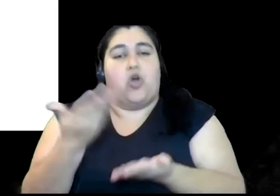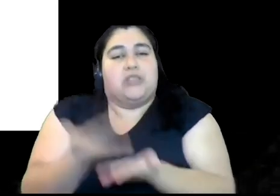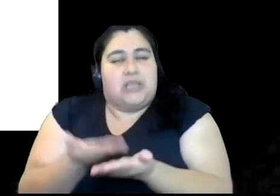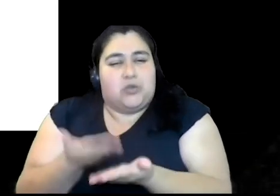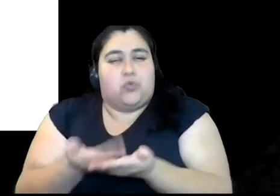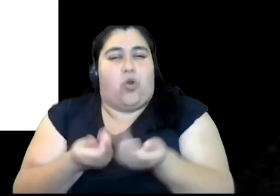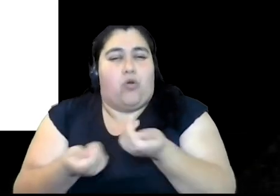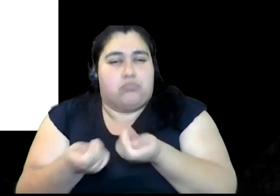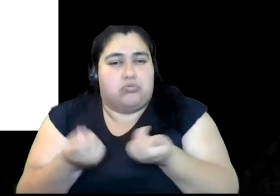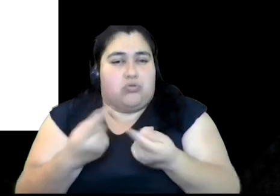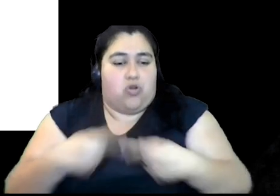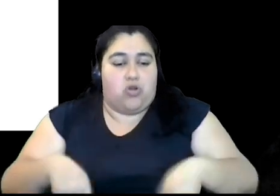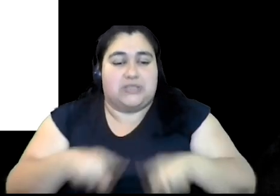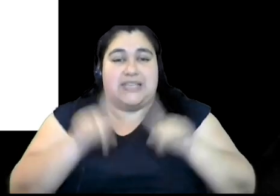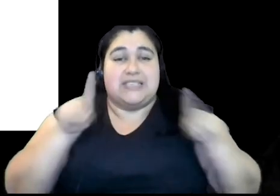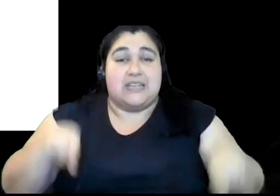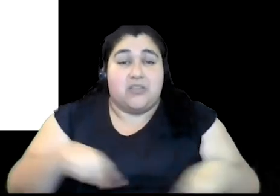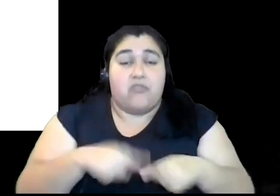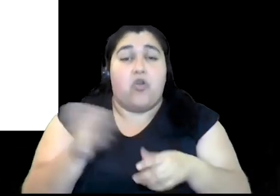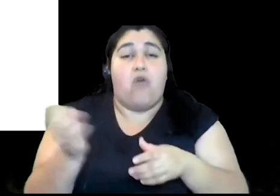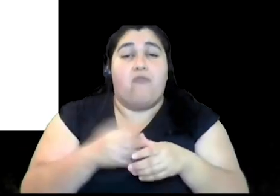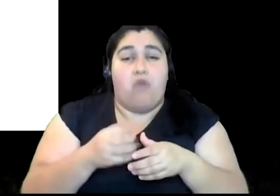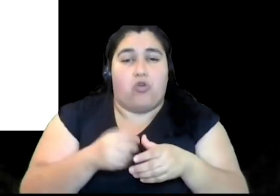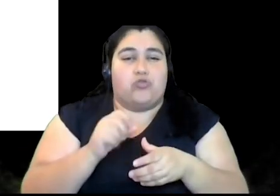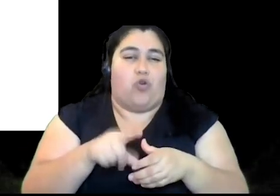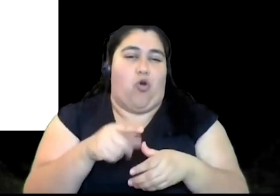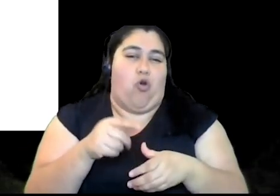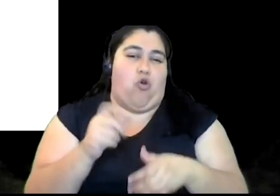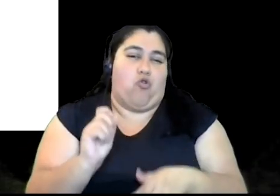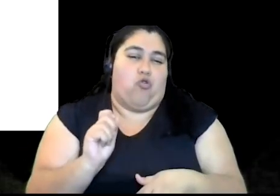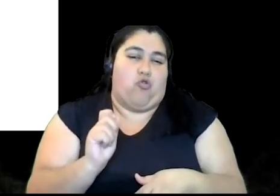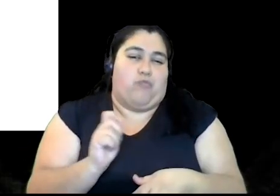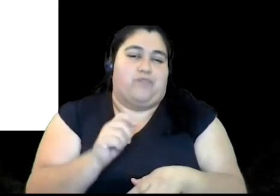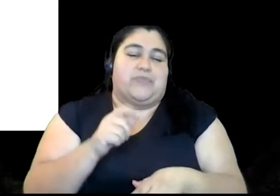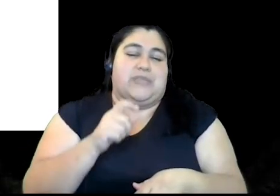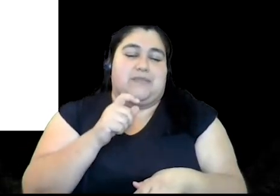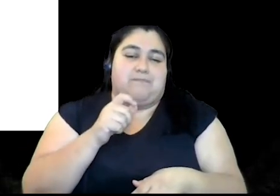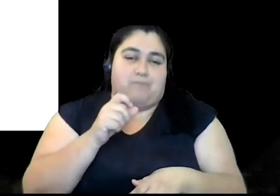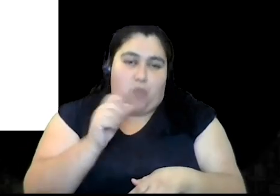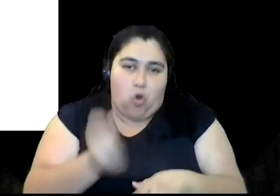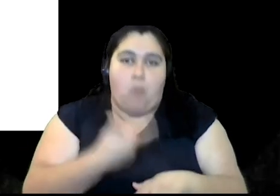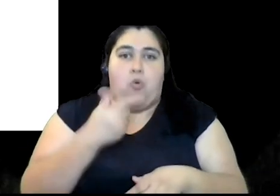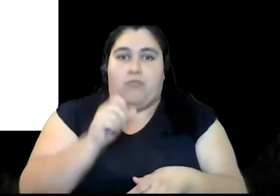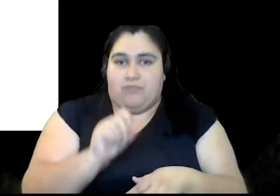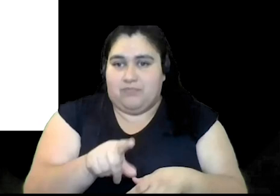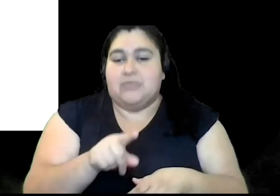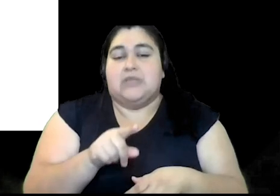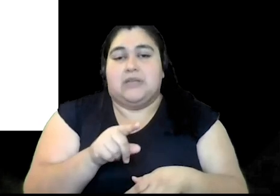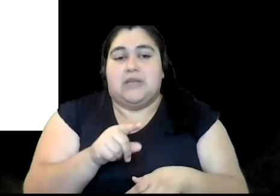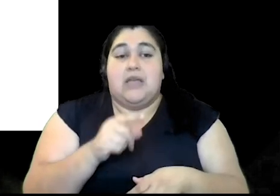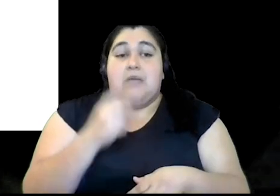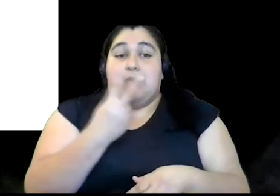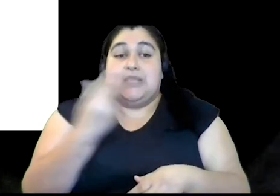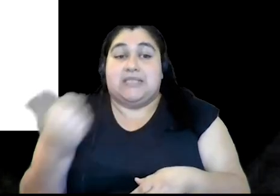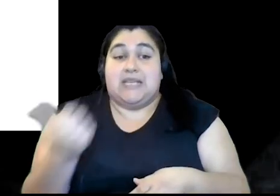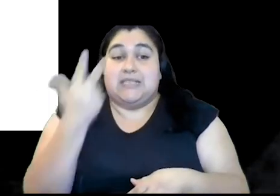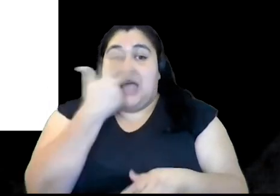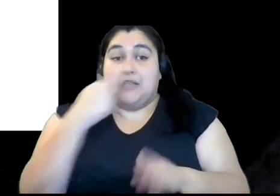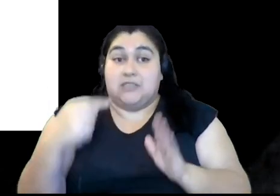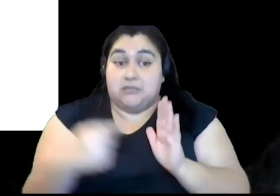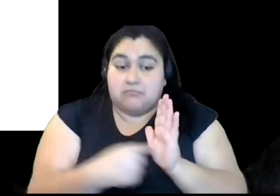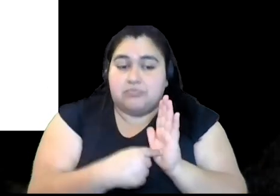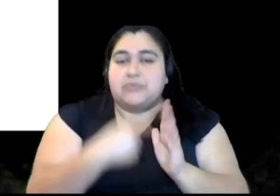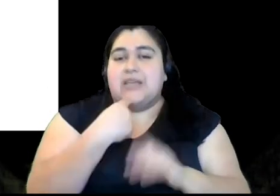negociable y certificado de fondos comunes de inversión que quedaron en el 26H, los